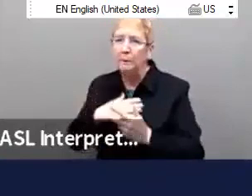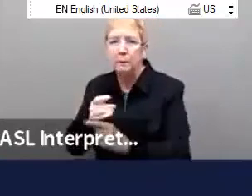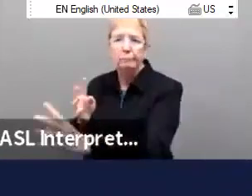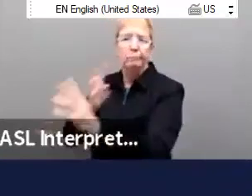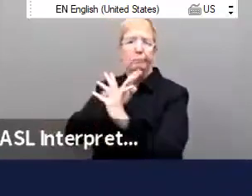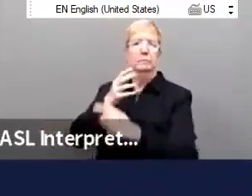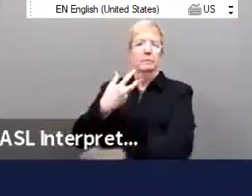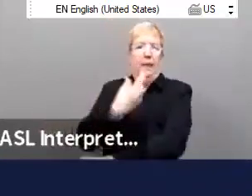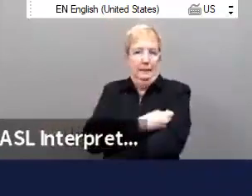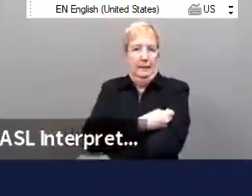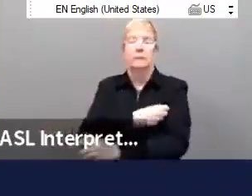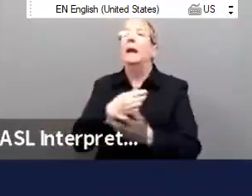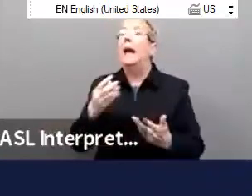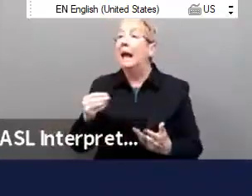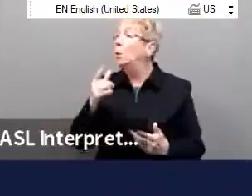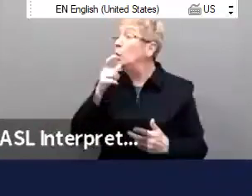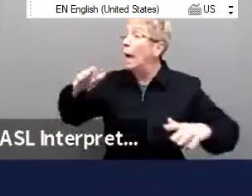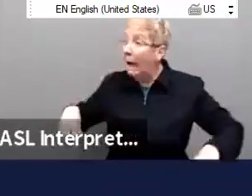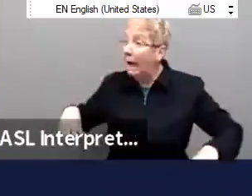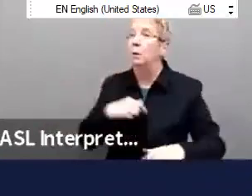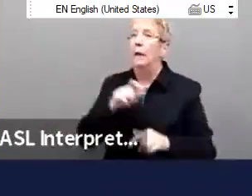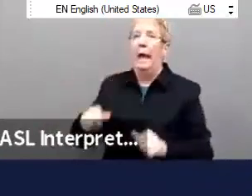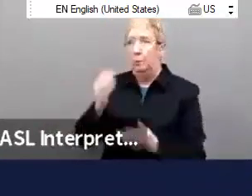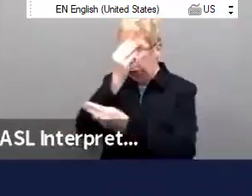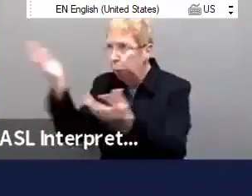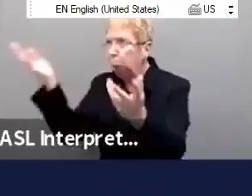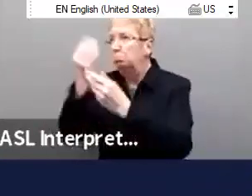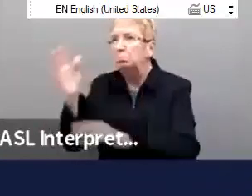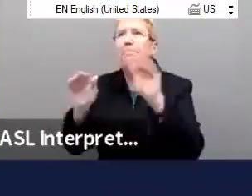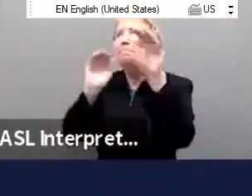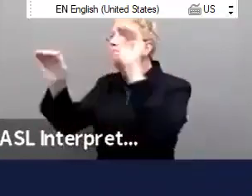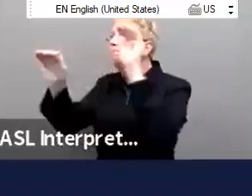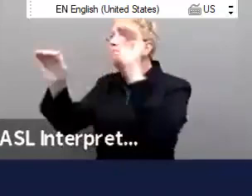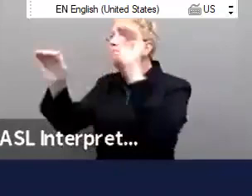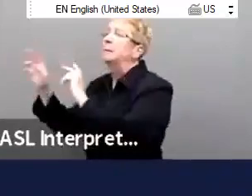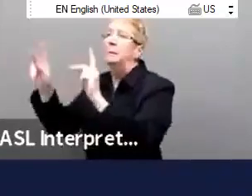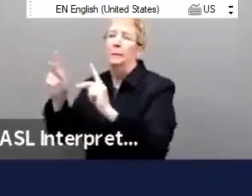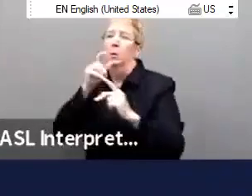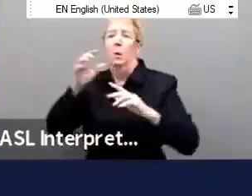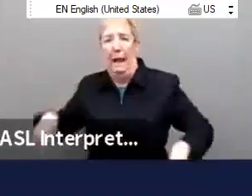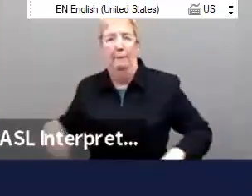propagación de COVID y la variante Delta y tenemos que hacer todo lo posible para